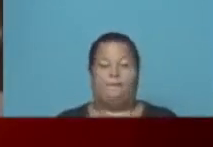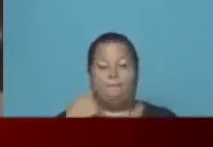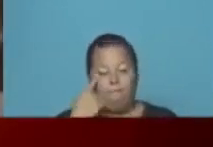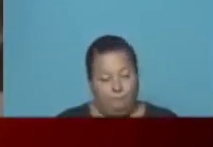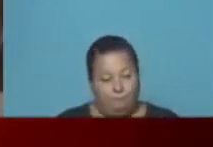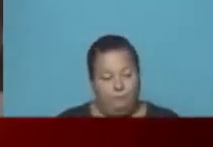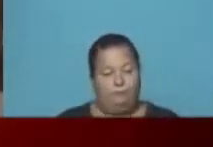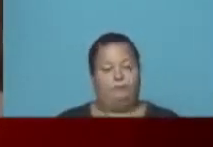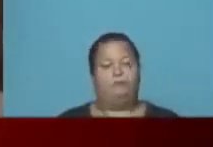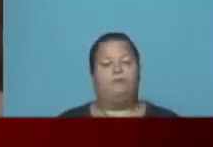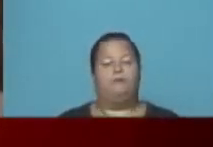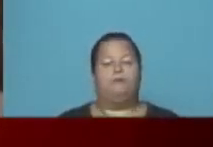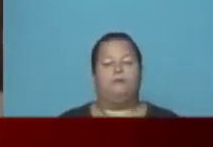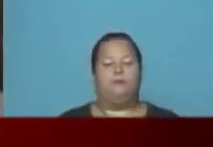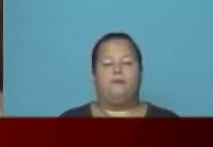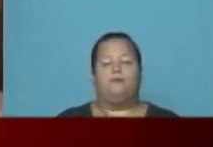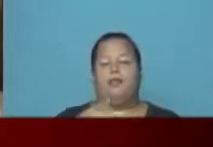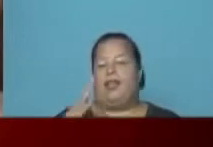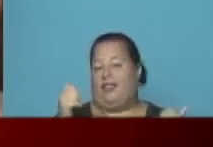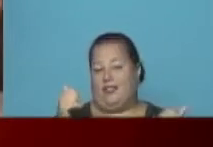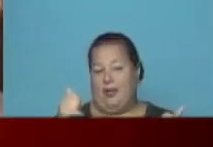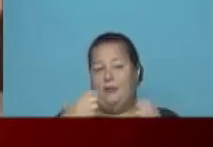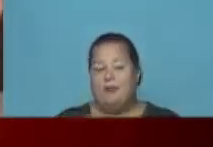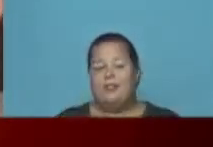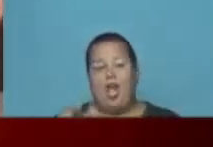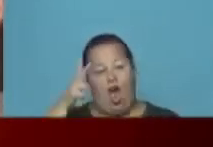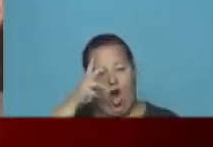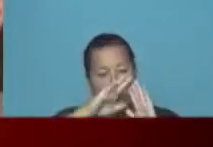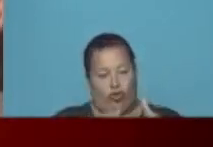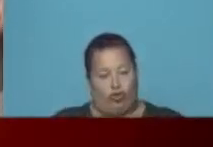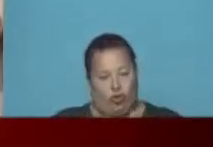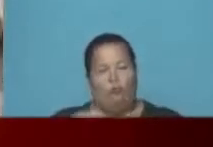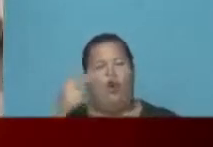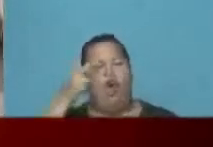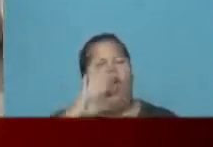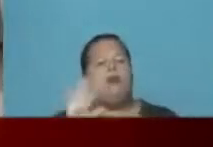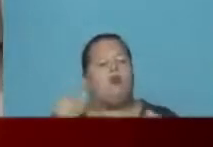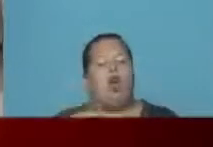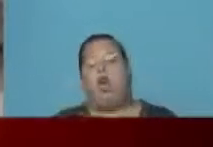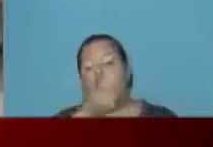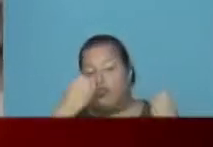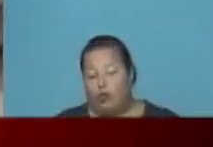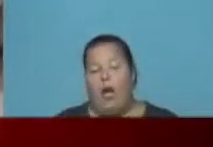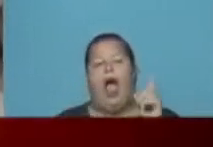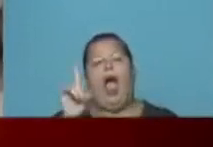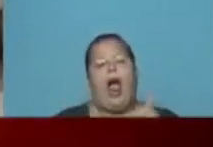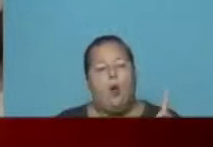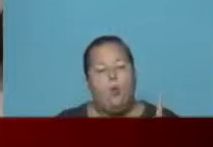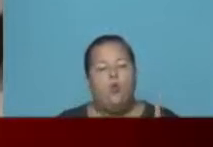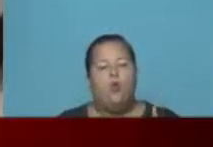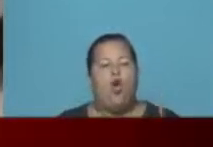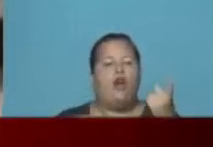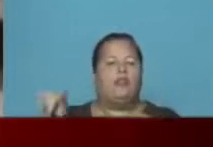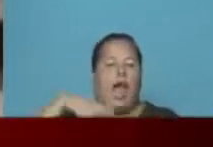neumáticos tienen un periodo de caducidad. Desde que son fabricados, mantienen también de manera